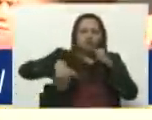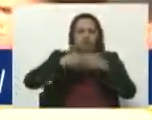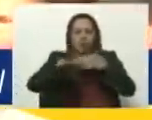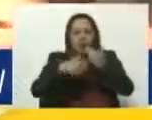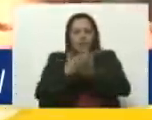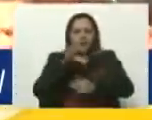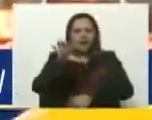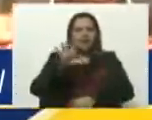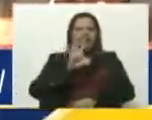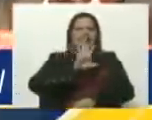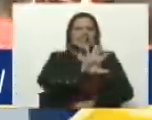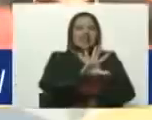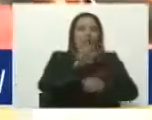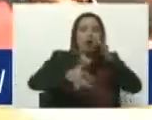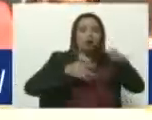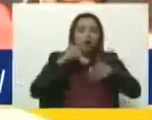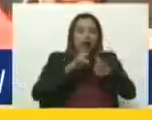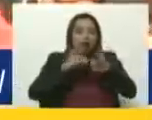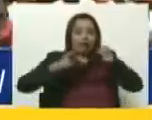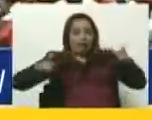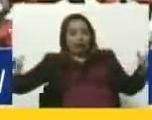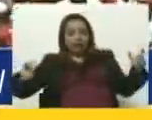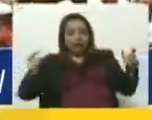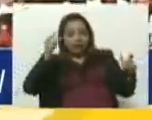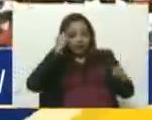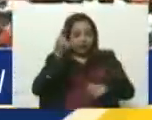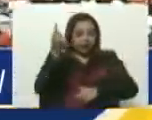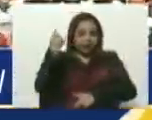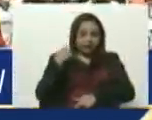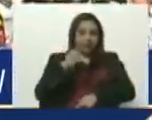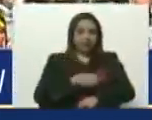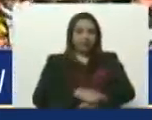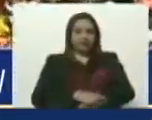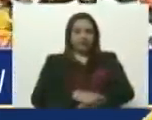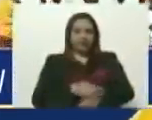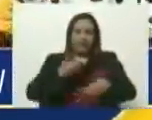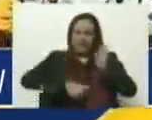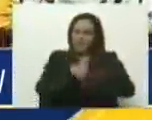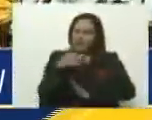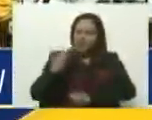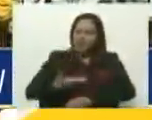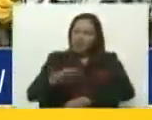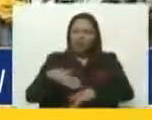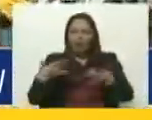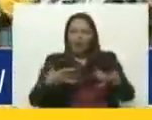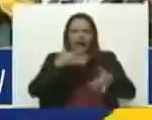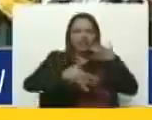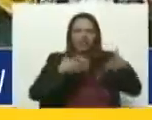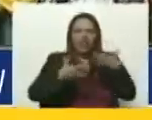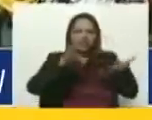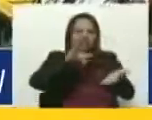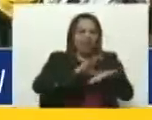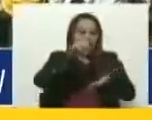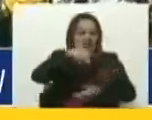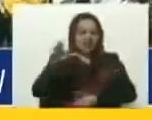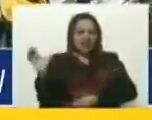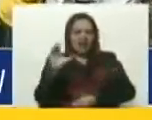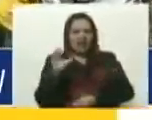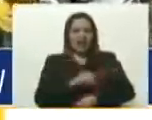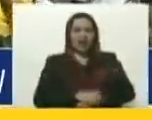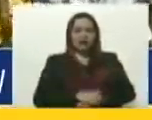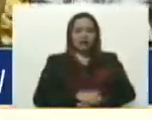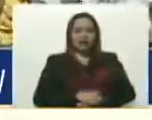grandes actividades en el día de ayer coronada con la actividad central aquí en caracas como